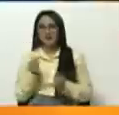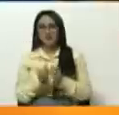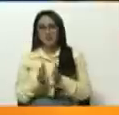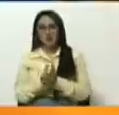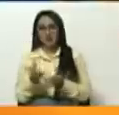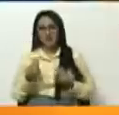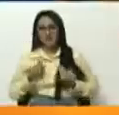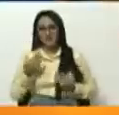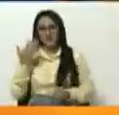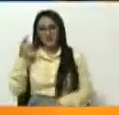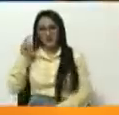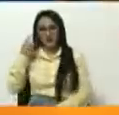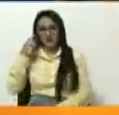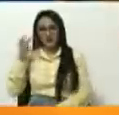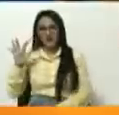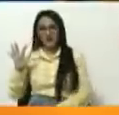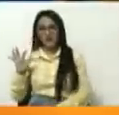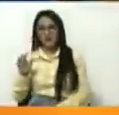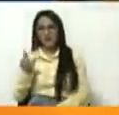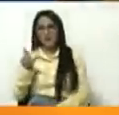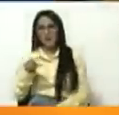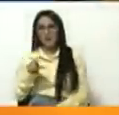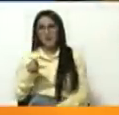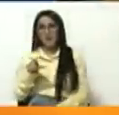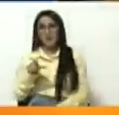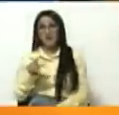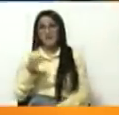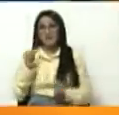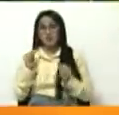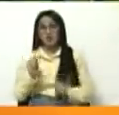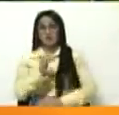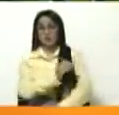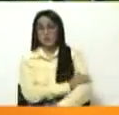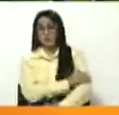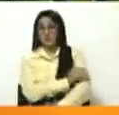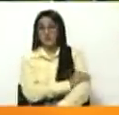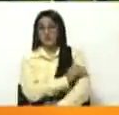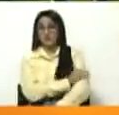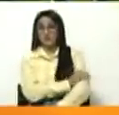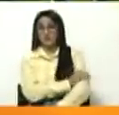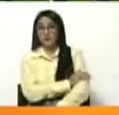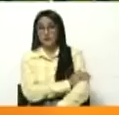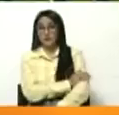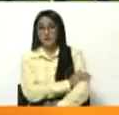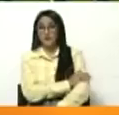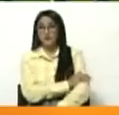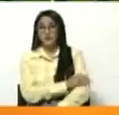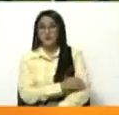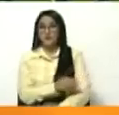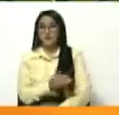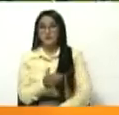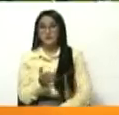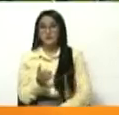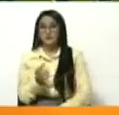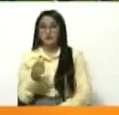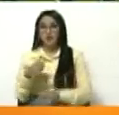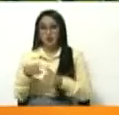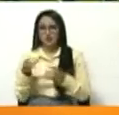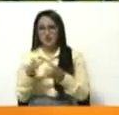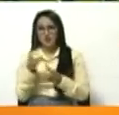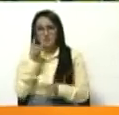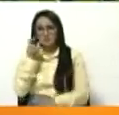creo. Dávila García es de extrema derecha. Pero de extrema derecha. Urdaneta Hernández es de extrema